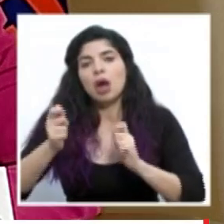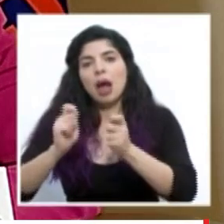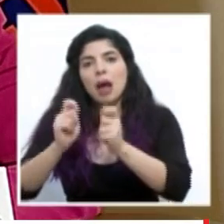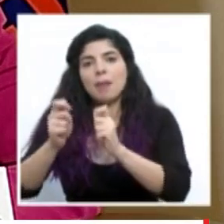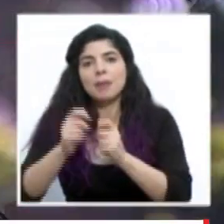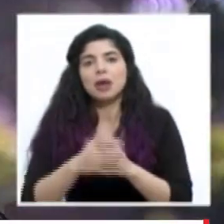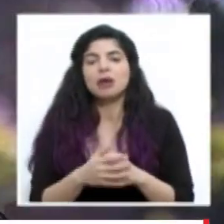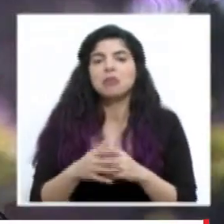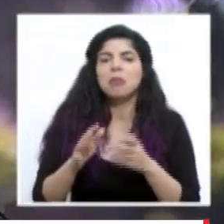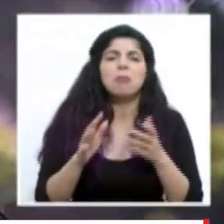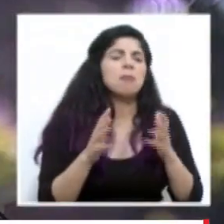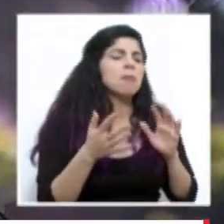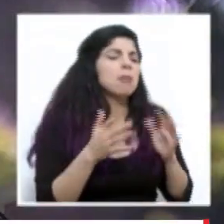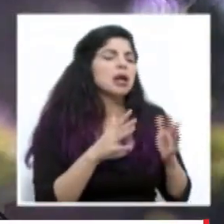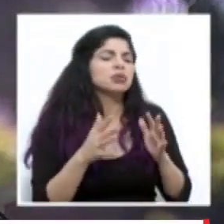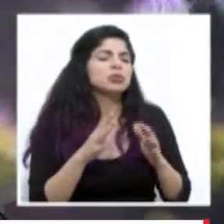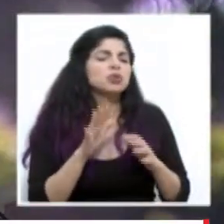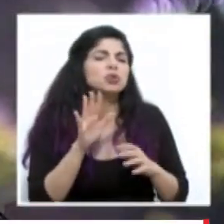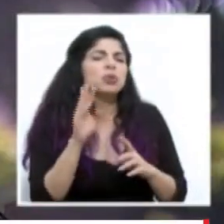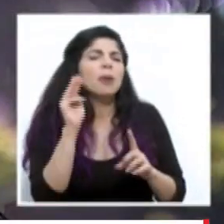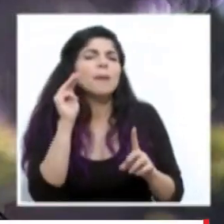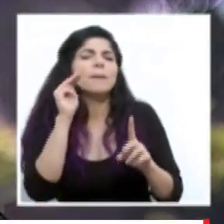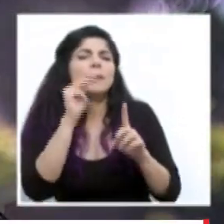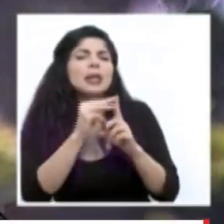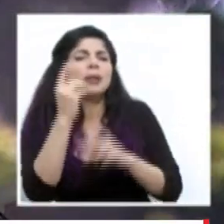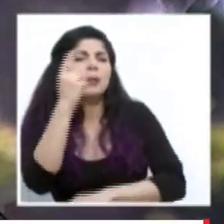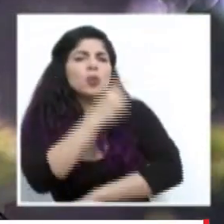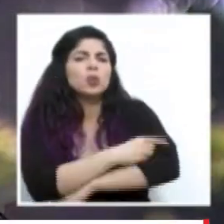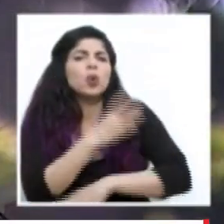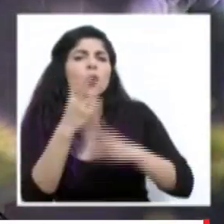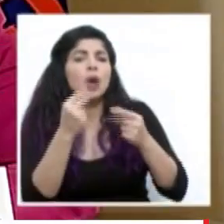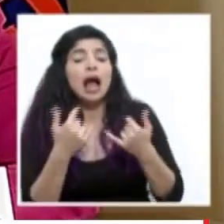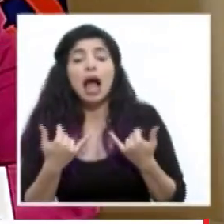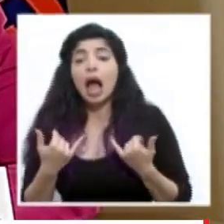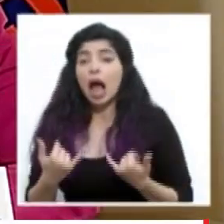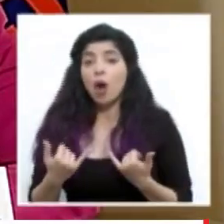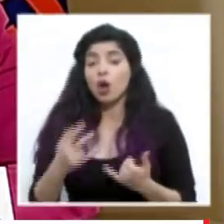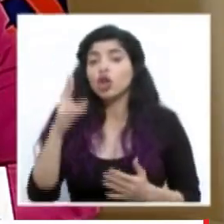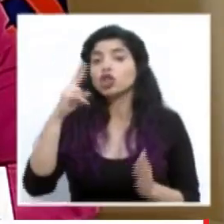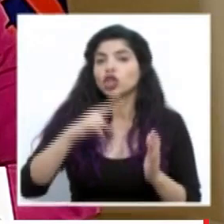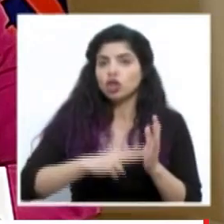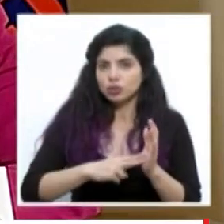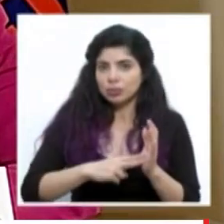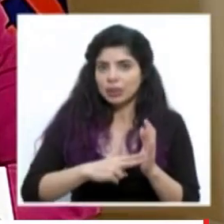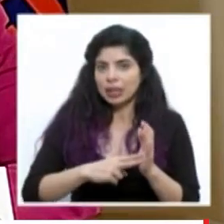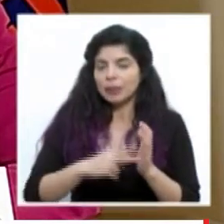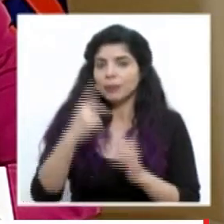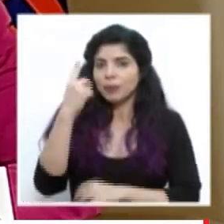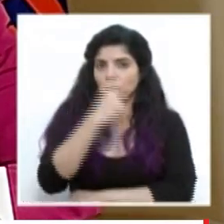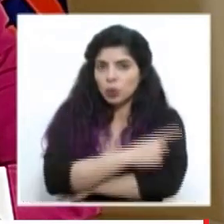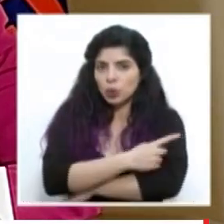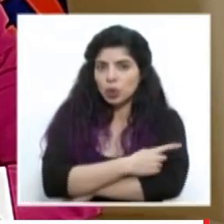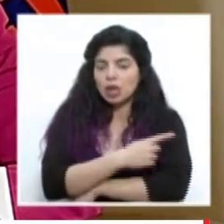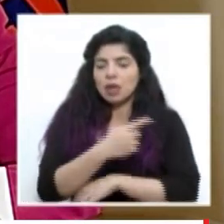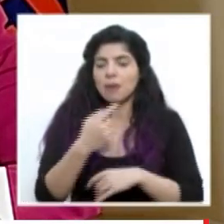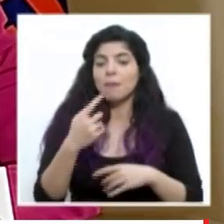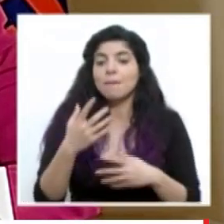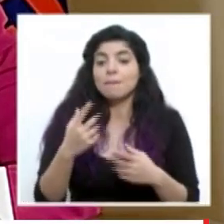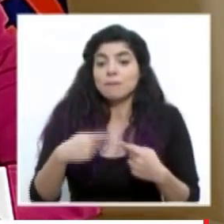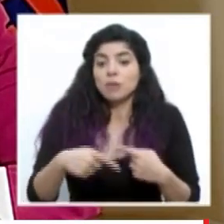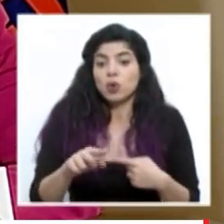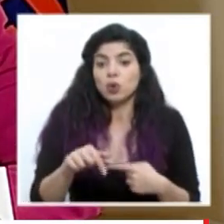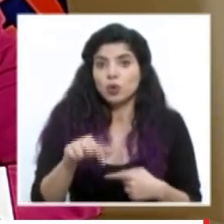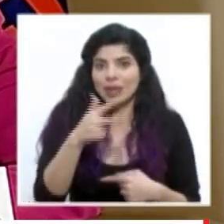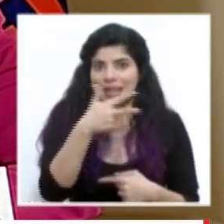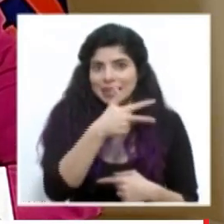Claro, digamos más o menos cuál sería la meta de pruebas diarias. Sí, ahorita tenemos 2,000 pruebas, ahorita vamos a llegar